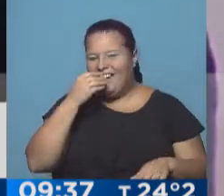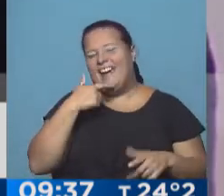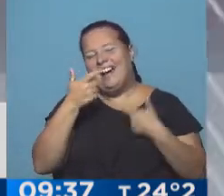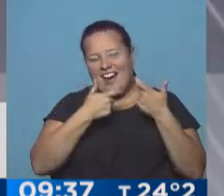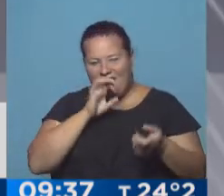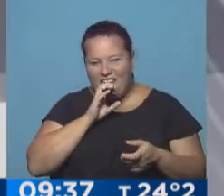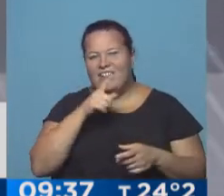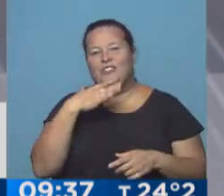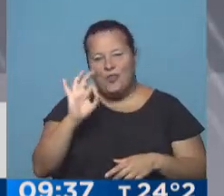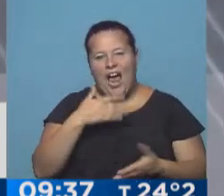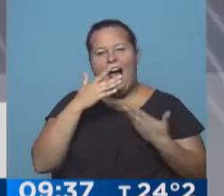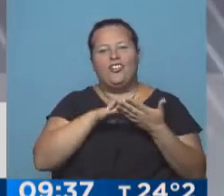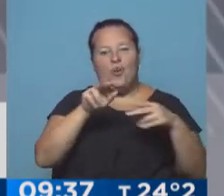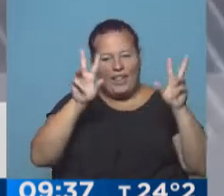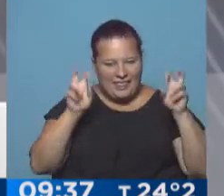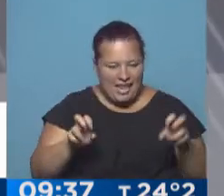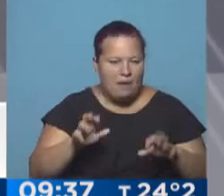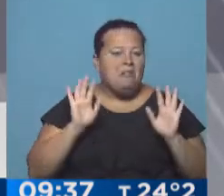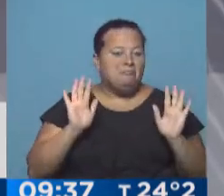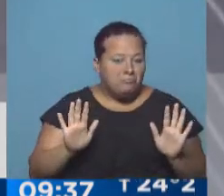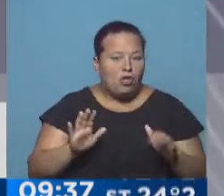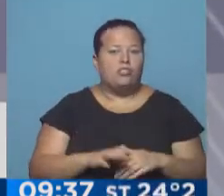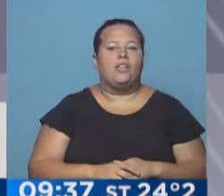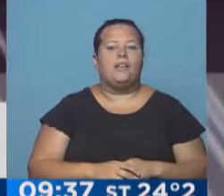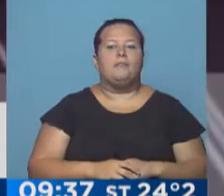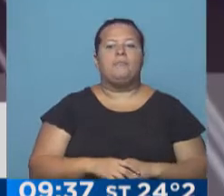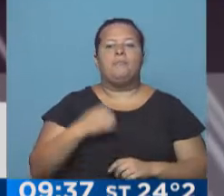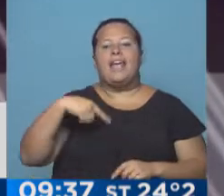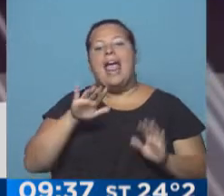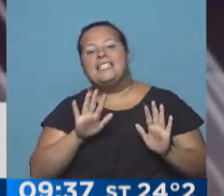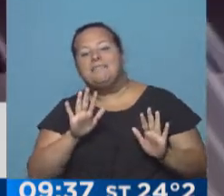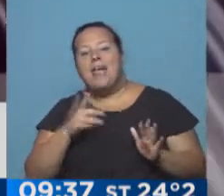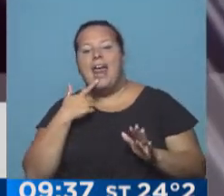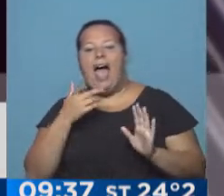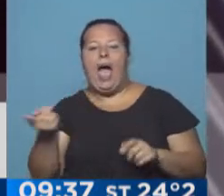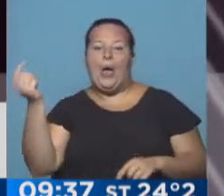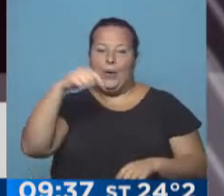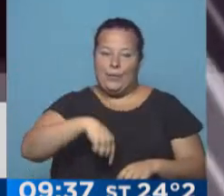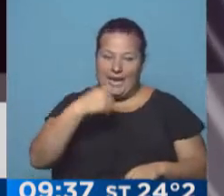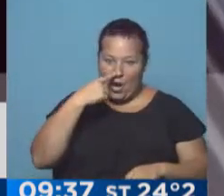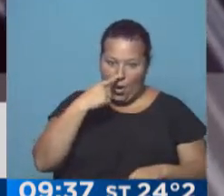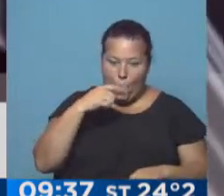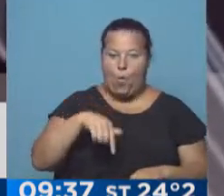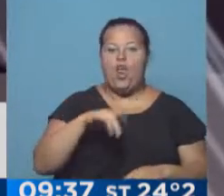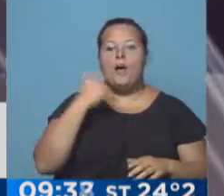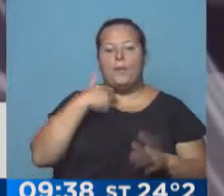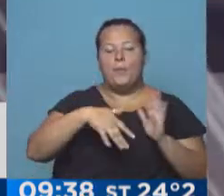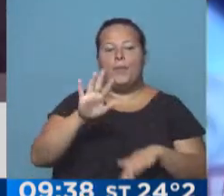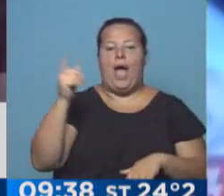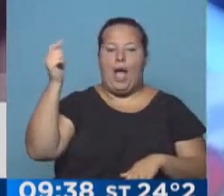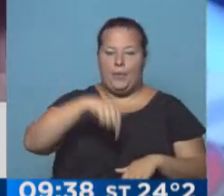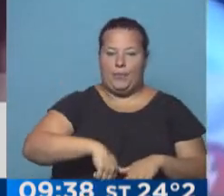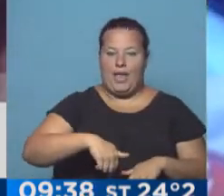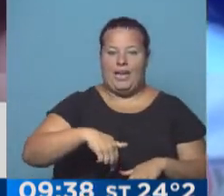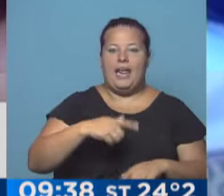gracioso dijo de este tema así que los que están esperando la que venga en junio donde tiene programado venir